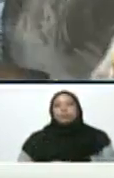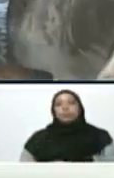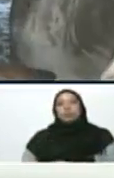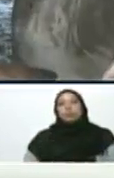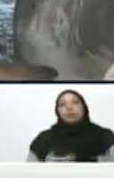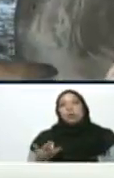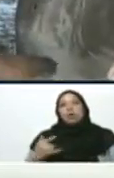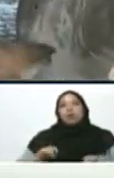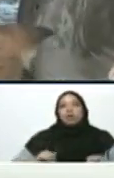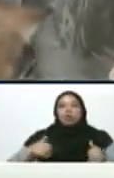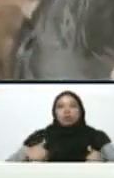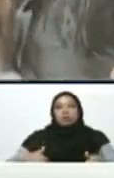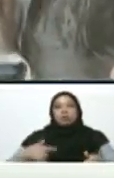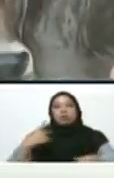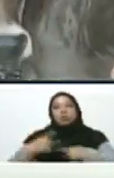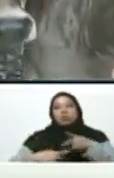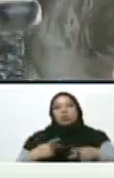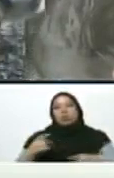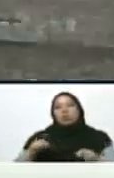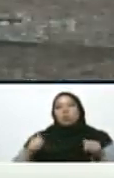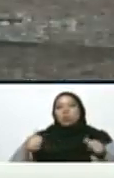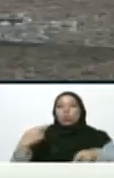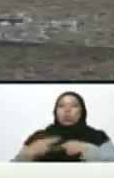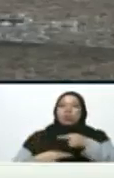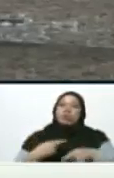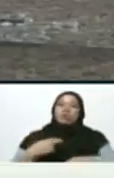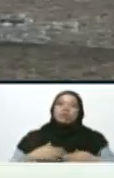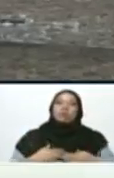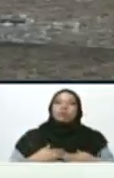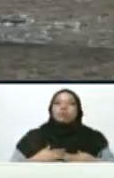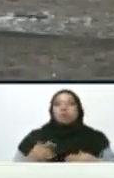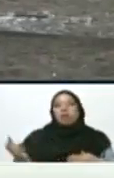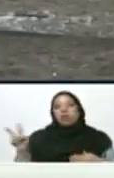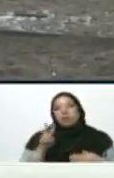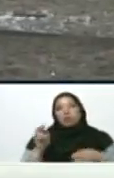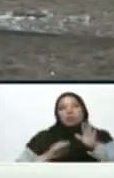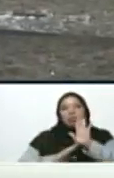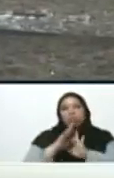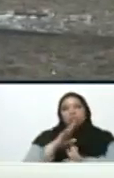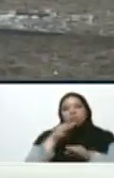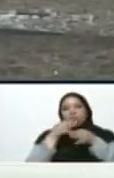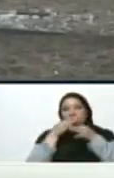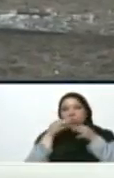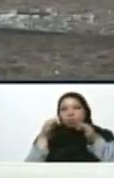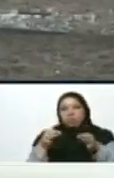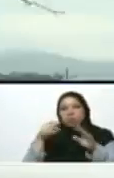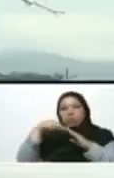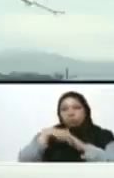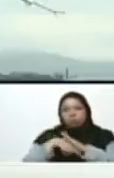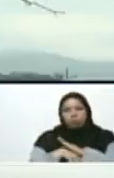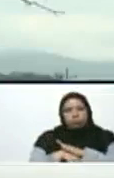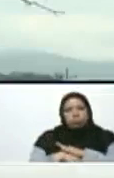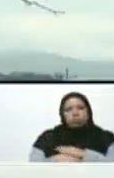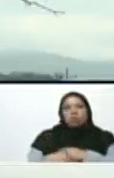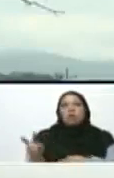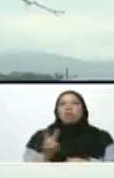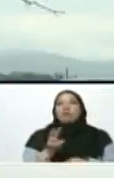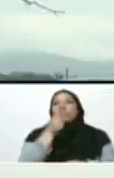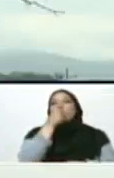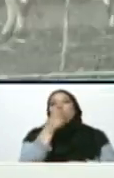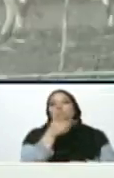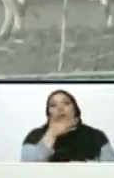está renaciendo. Este es el renacimiento de la Venezuela de verdad, de la Venezuela profunda, de la Venezuela buena.